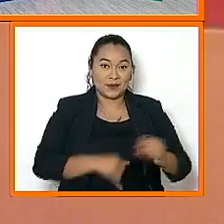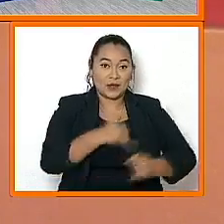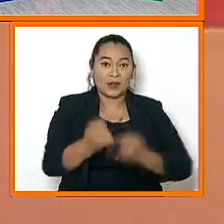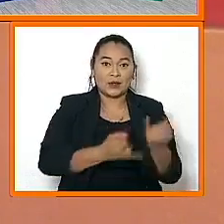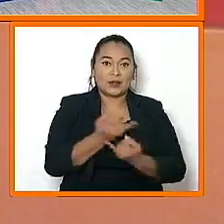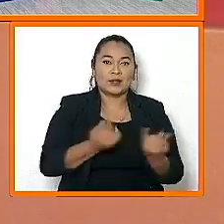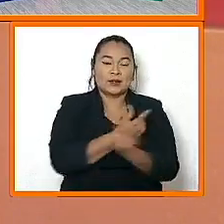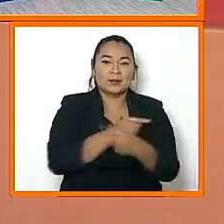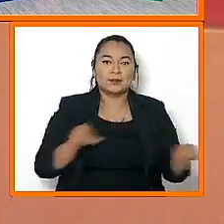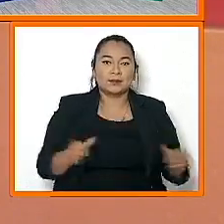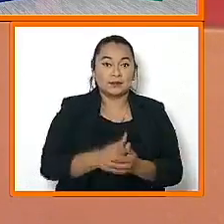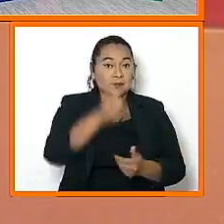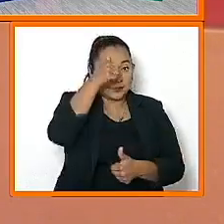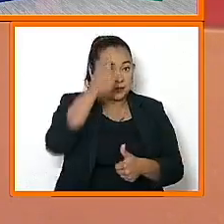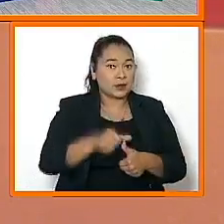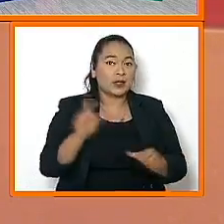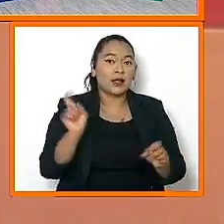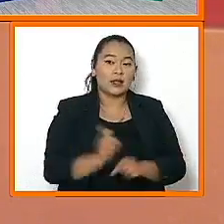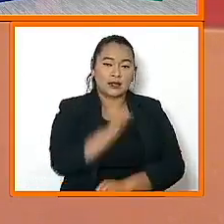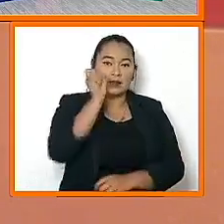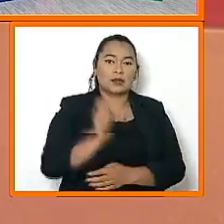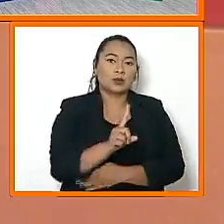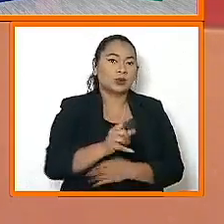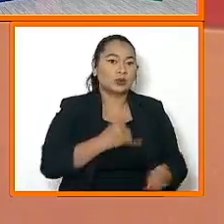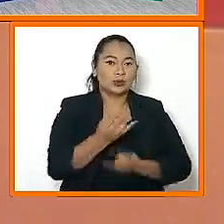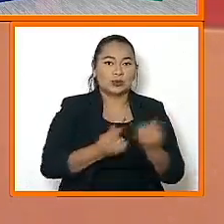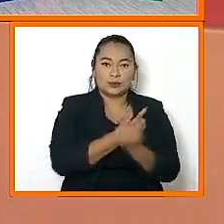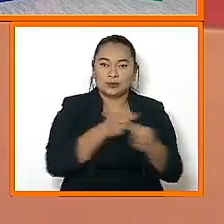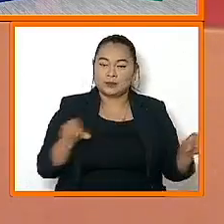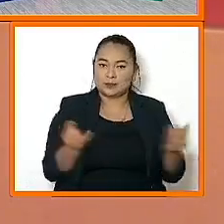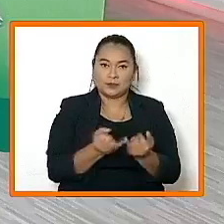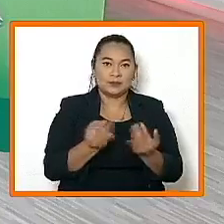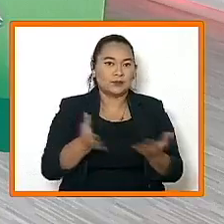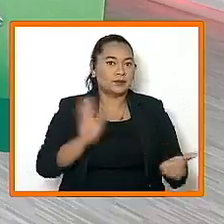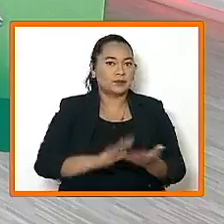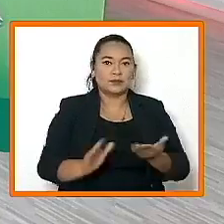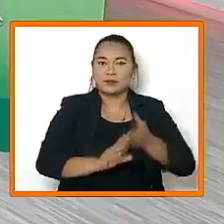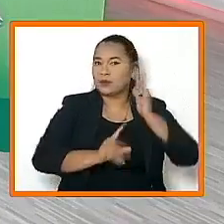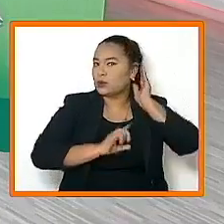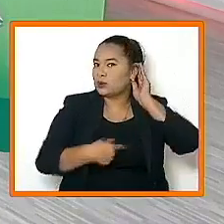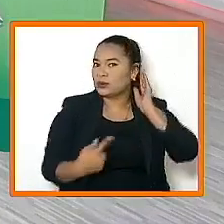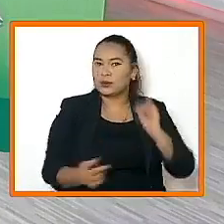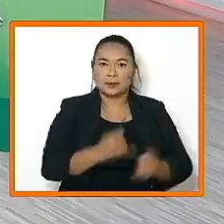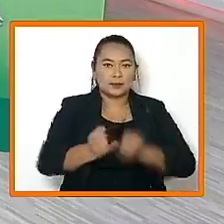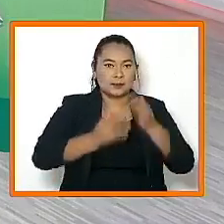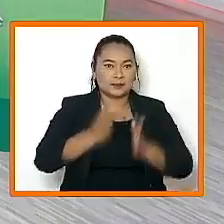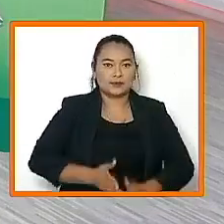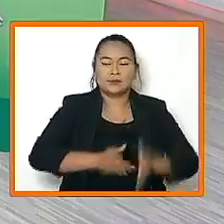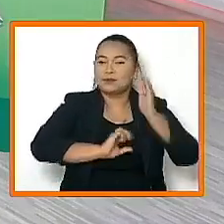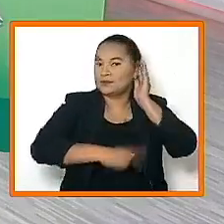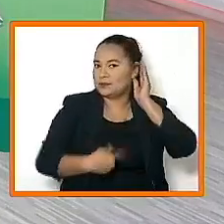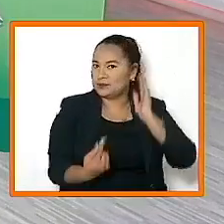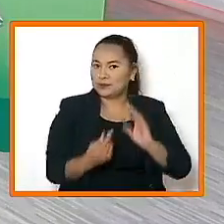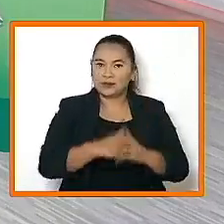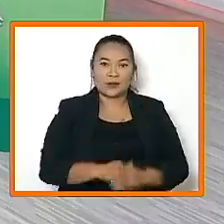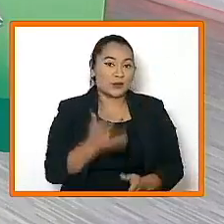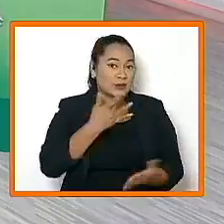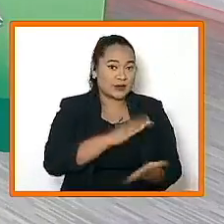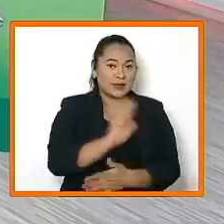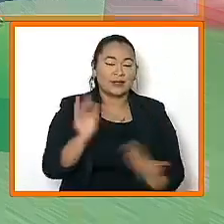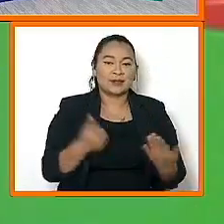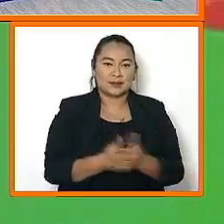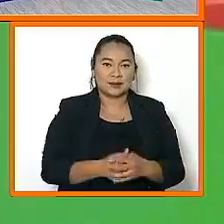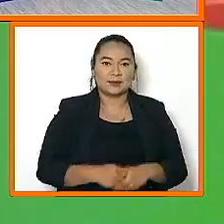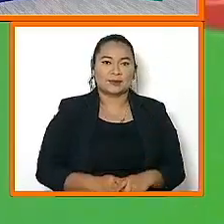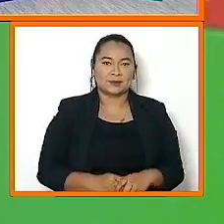jugada gratis. Recuerda, tienes una jugada gratis por el mismo monto invertido en diaria, pero si sos jugador para más uno, te deseo muchísima suerte. El número favorecido